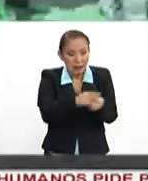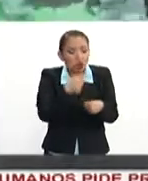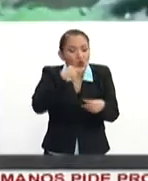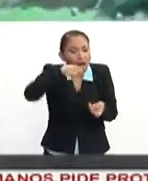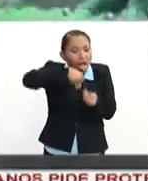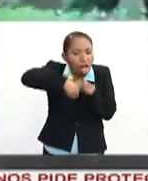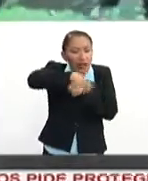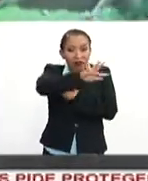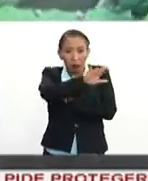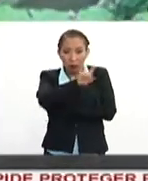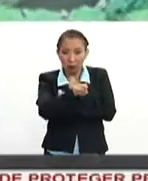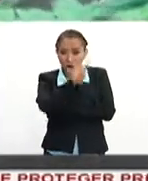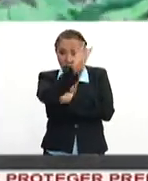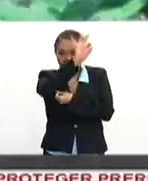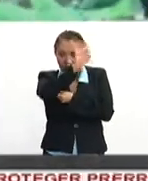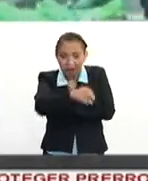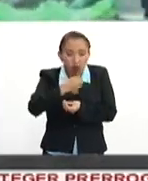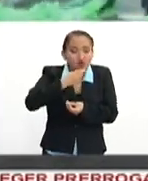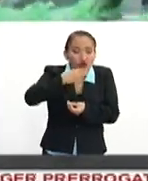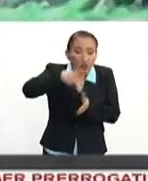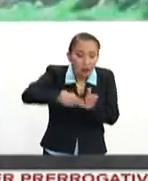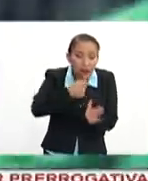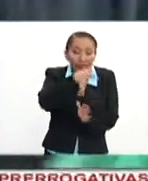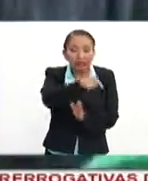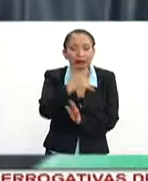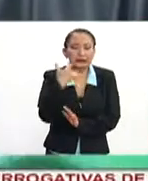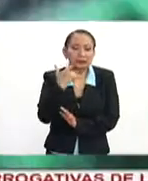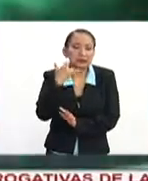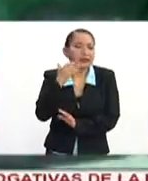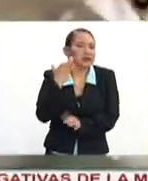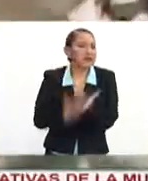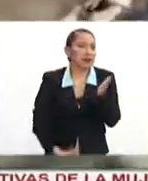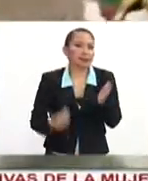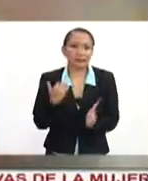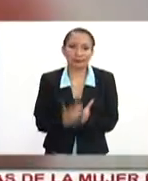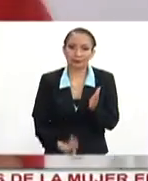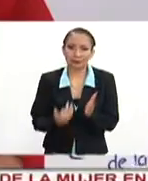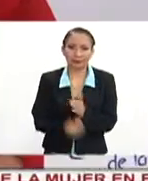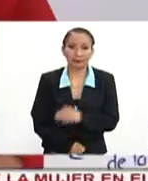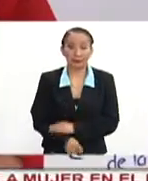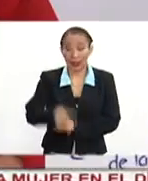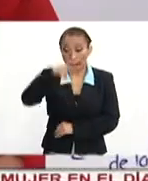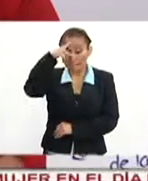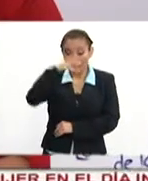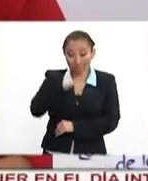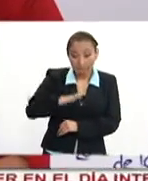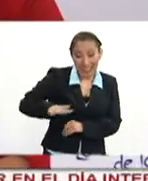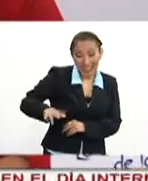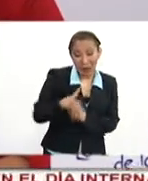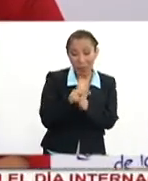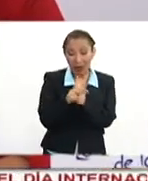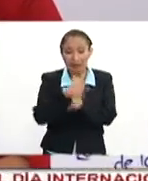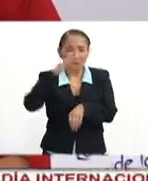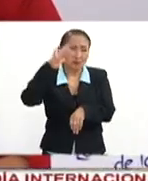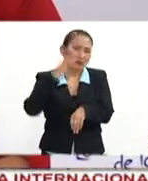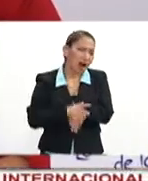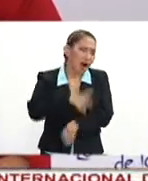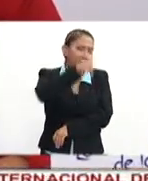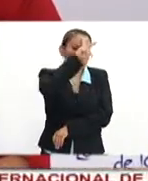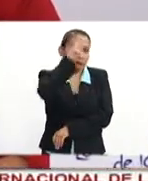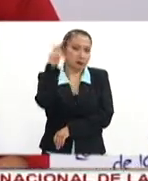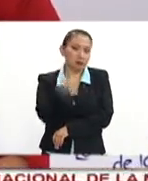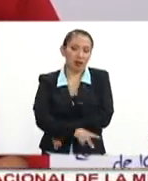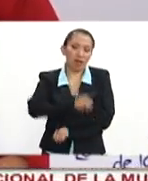reutiliza 50.4%, los esfuerzos son insuficientes. México es el país que más